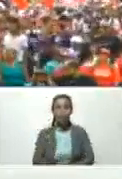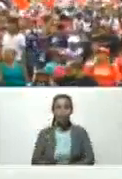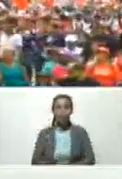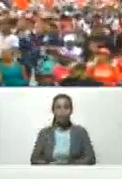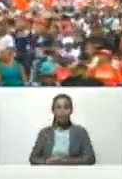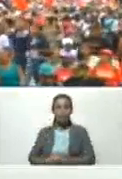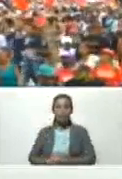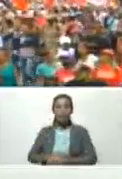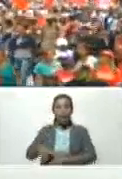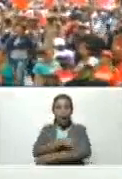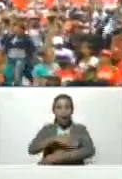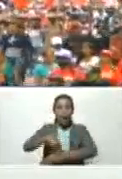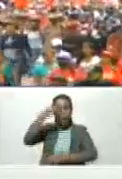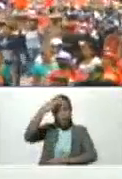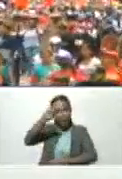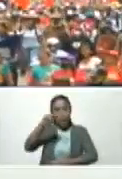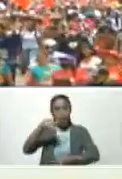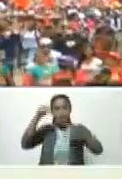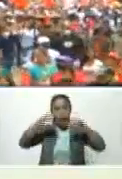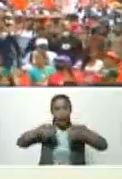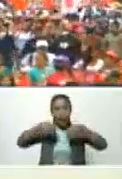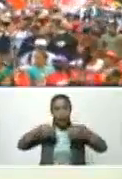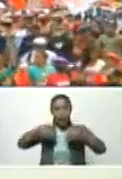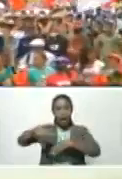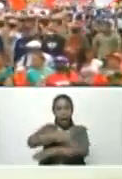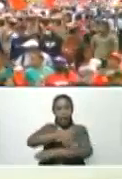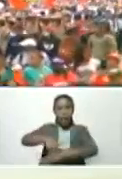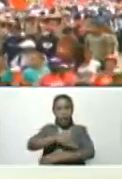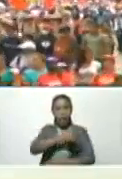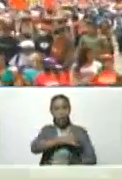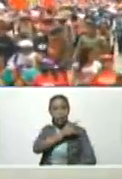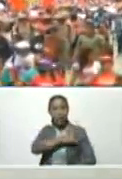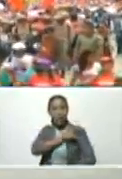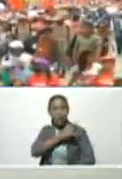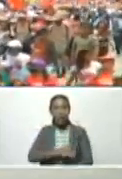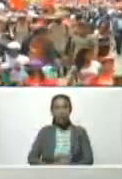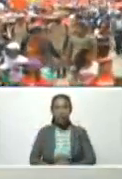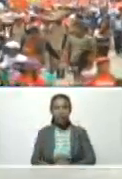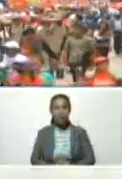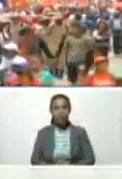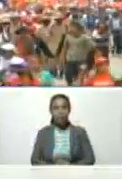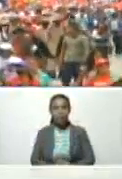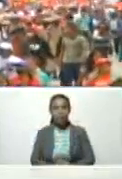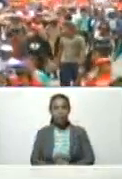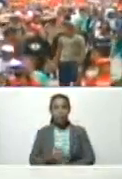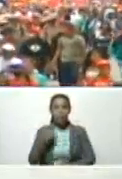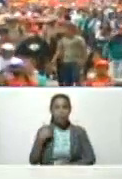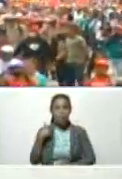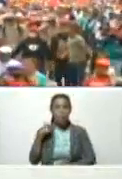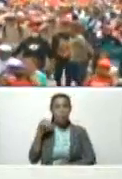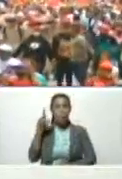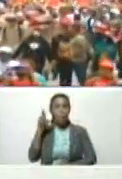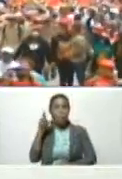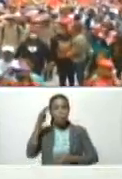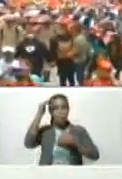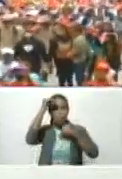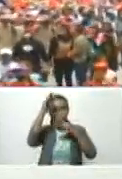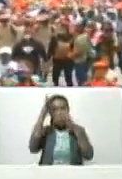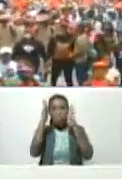Avenida México y aquí en la Avenida Universidad, iba escuchando